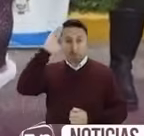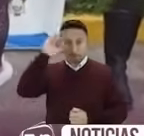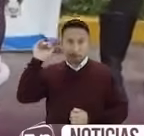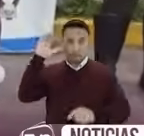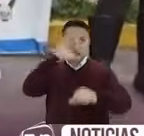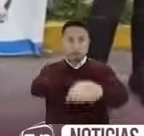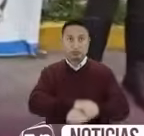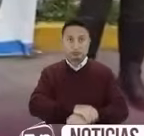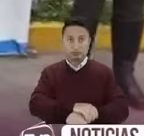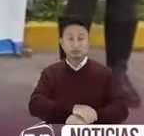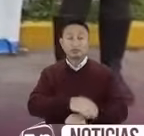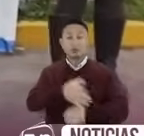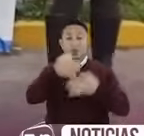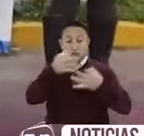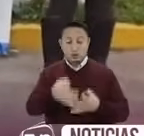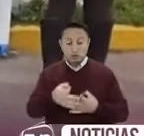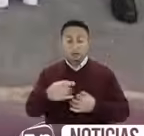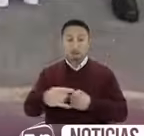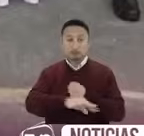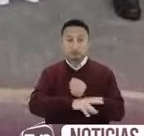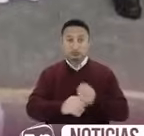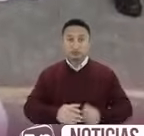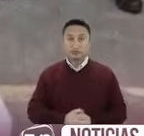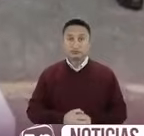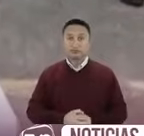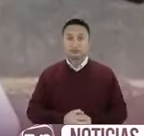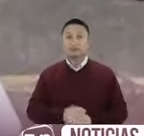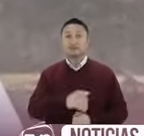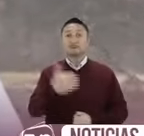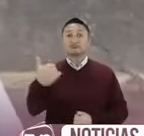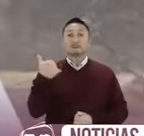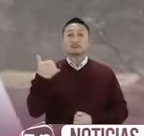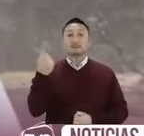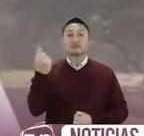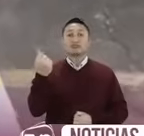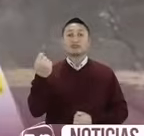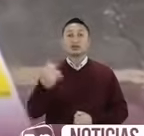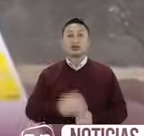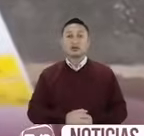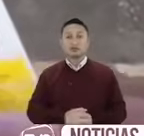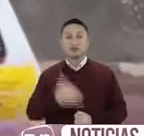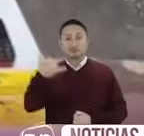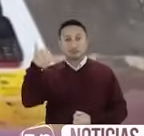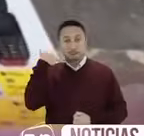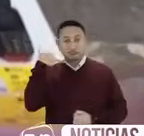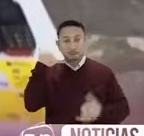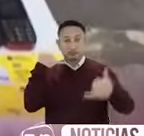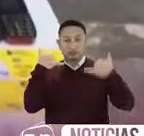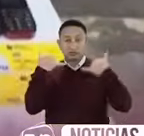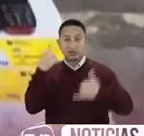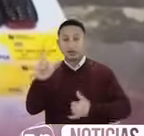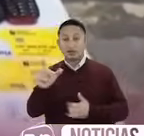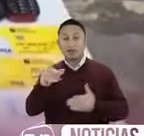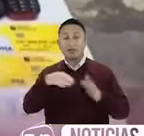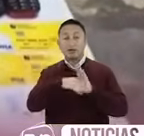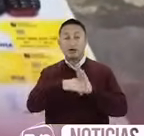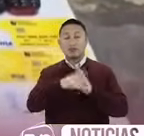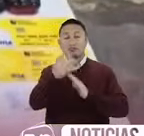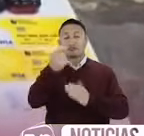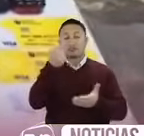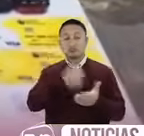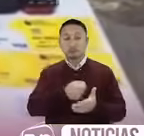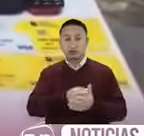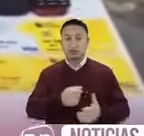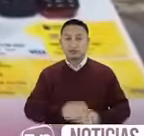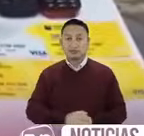detenerlas en pleno acto de estafa. En su poder, las mujeres tenían teléfonos celulares, tarjetas de banco, dinero en efectivo y una